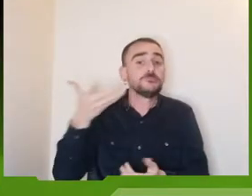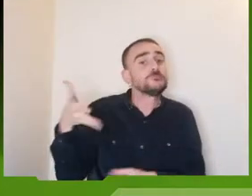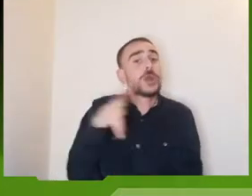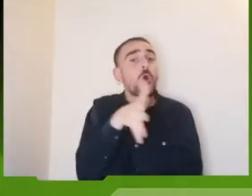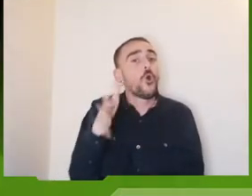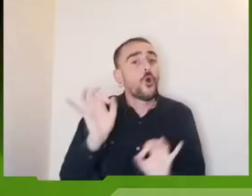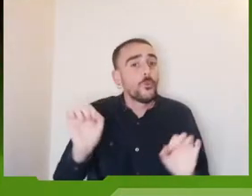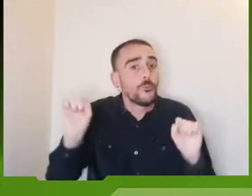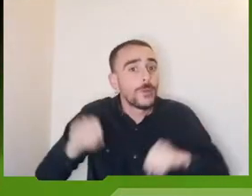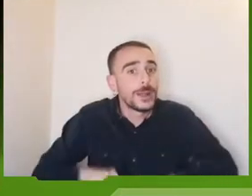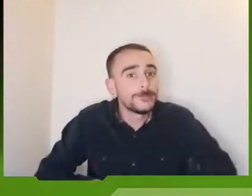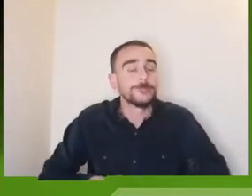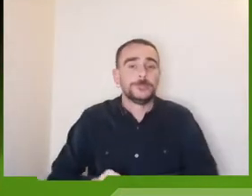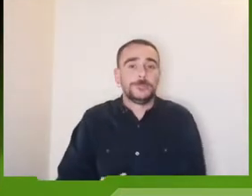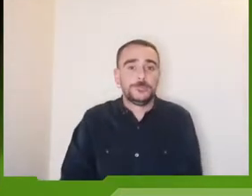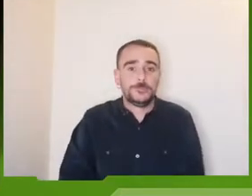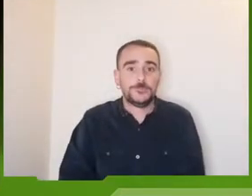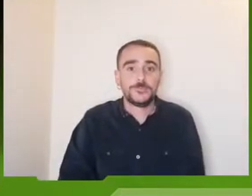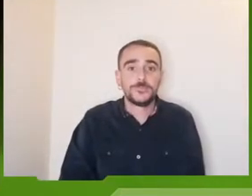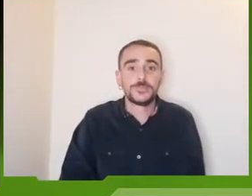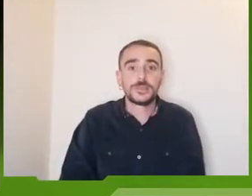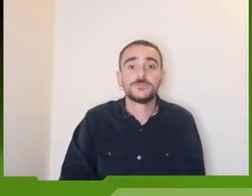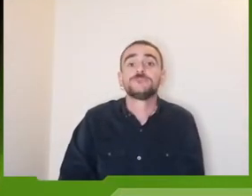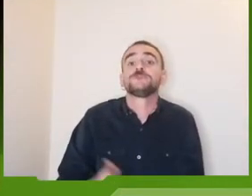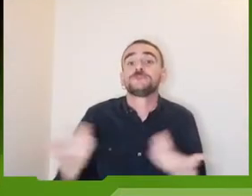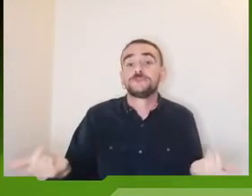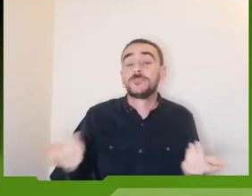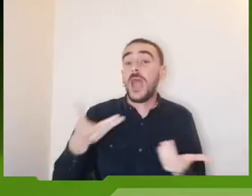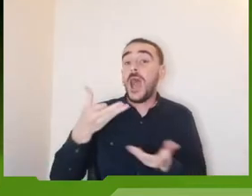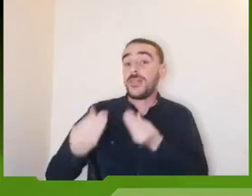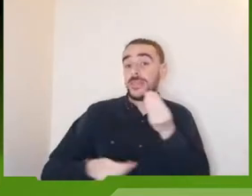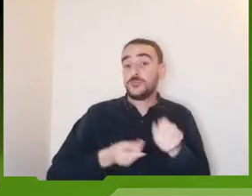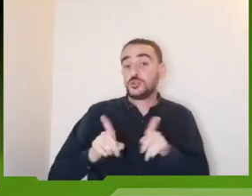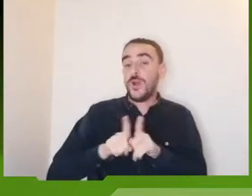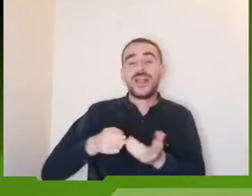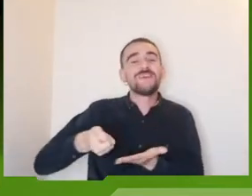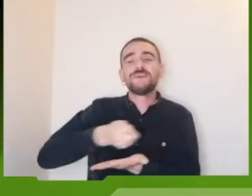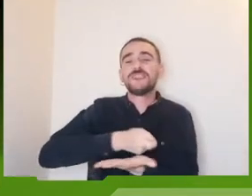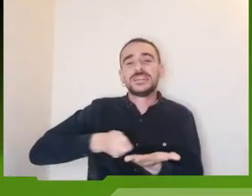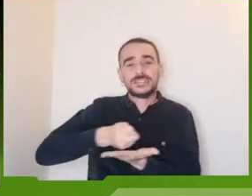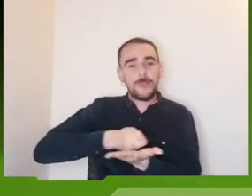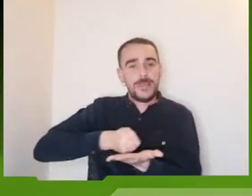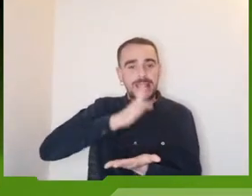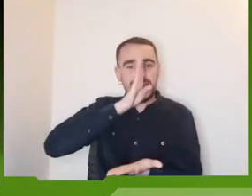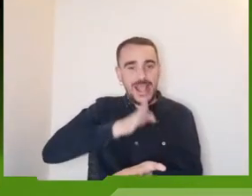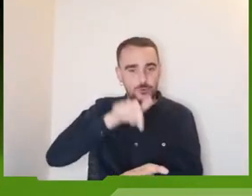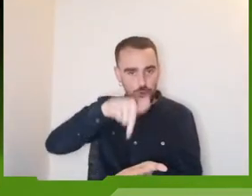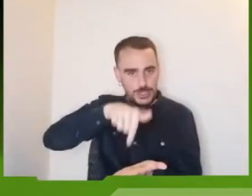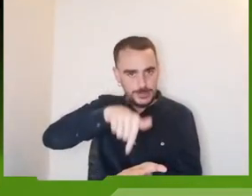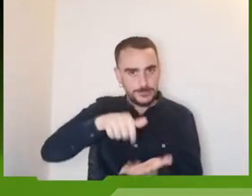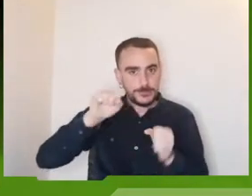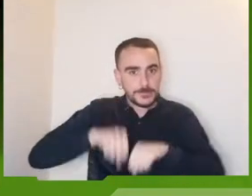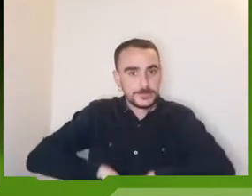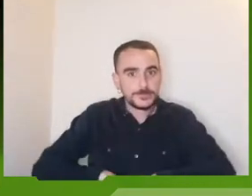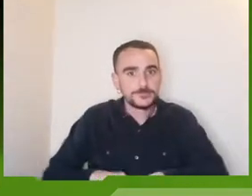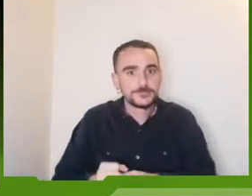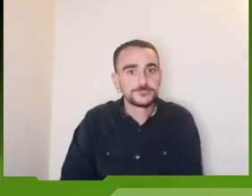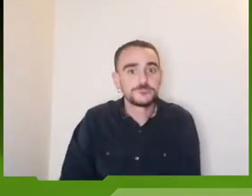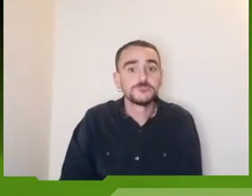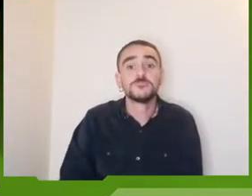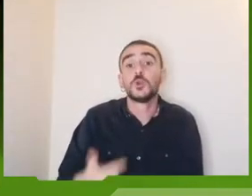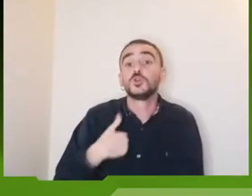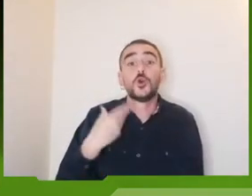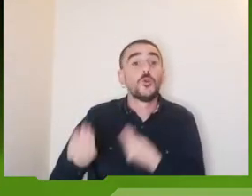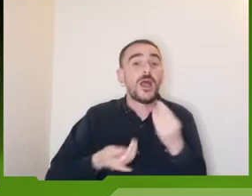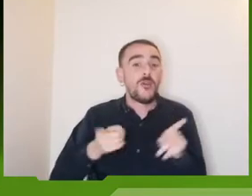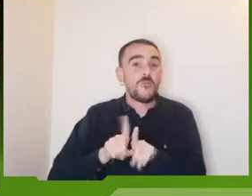Eso, ahora es lo que he dicho, como si hiciéramos una bechamel aquí mismo. Y yo es que no lo sé decir, lo hago realmente a ojo